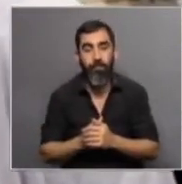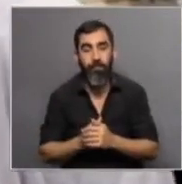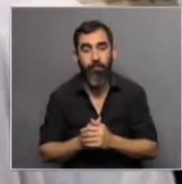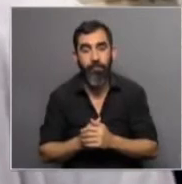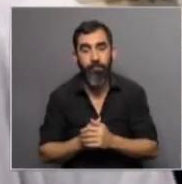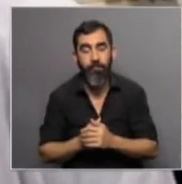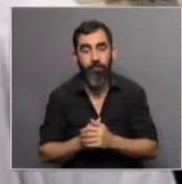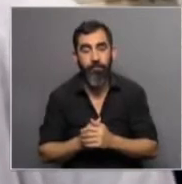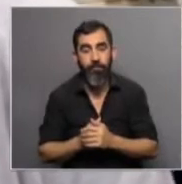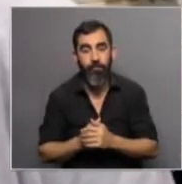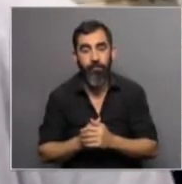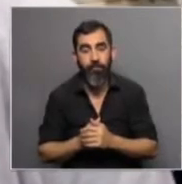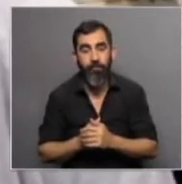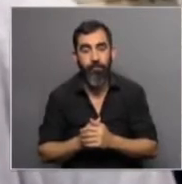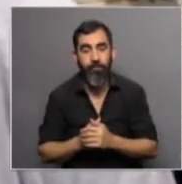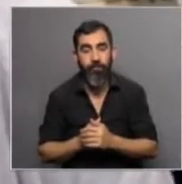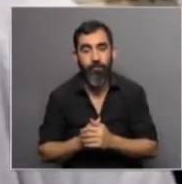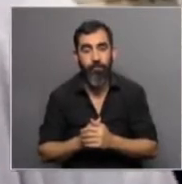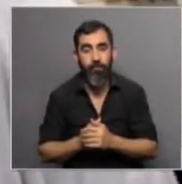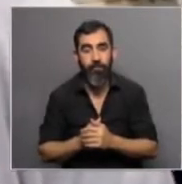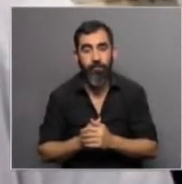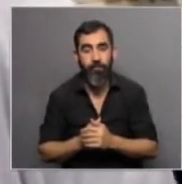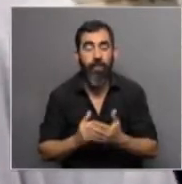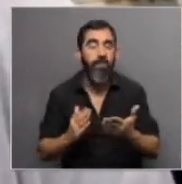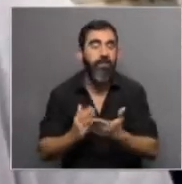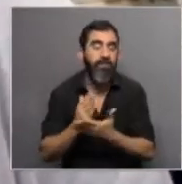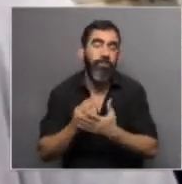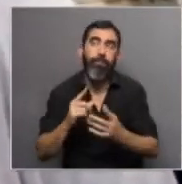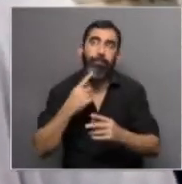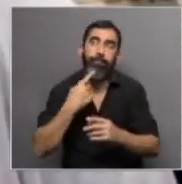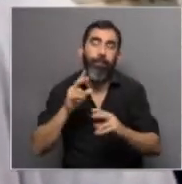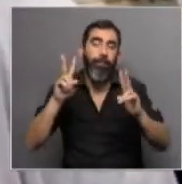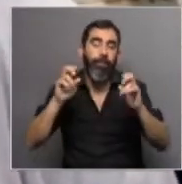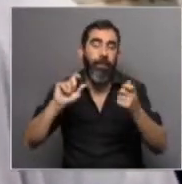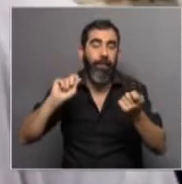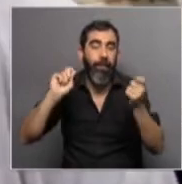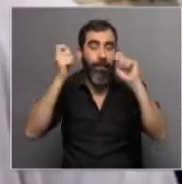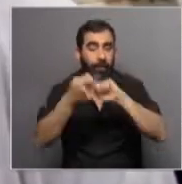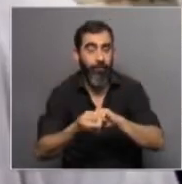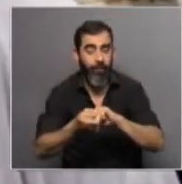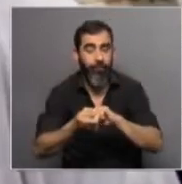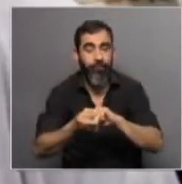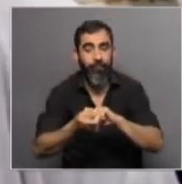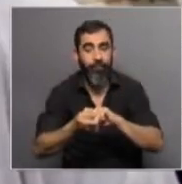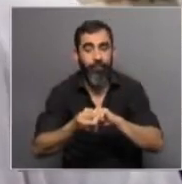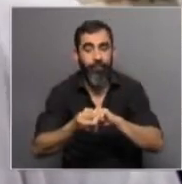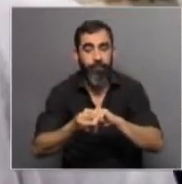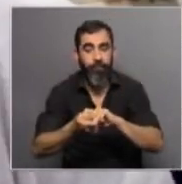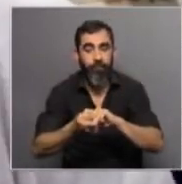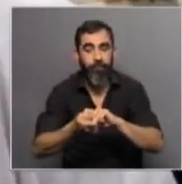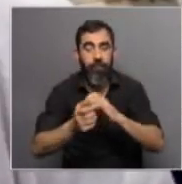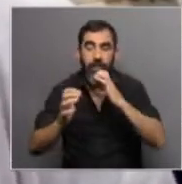que digamos habitualmente es a través de cambios en la